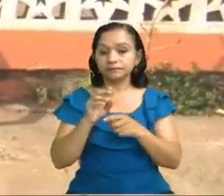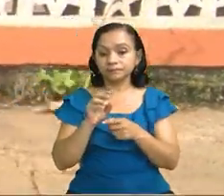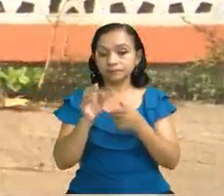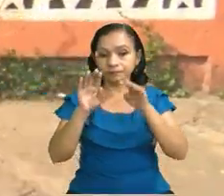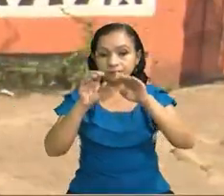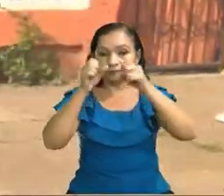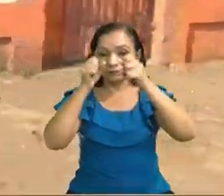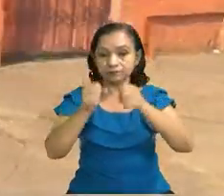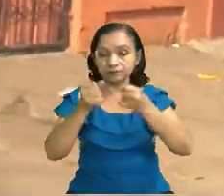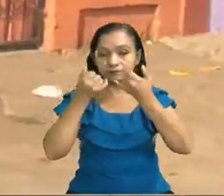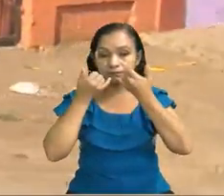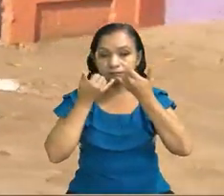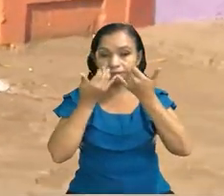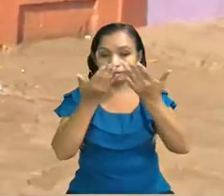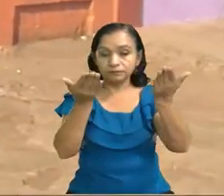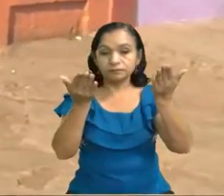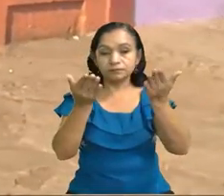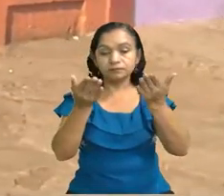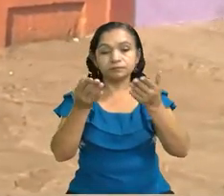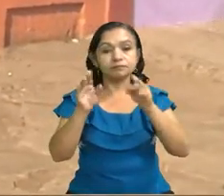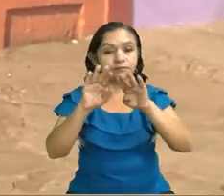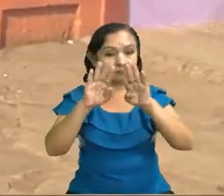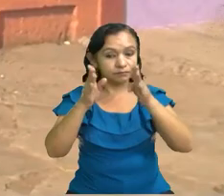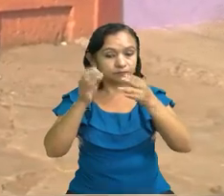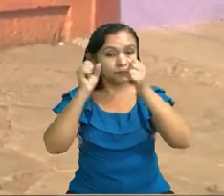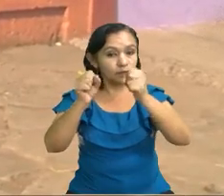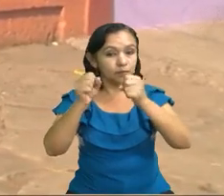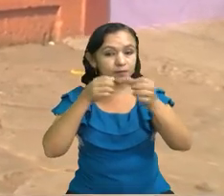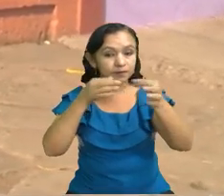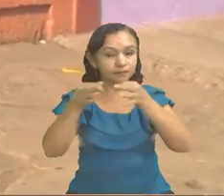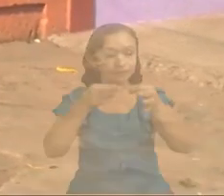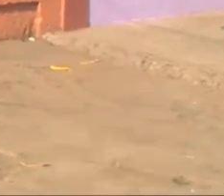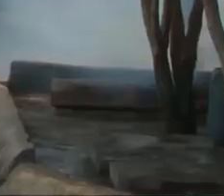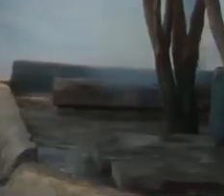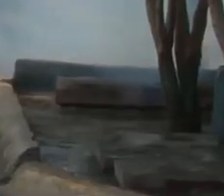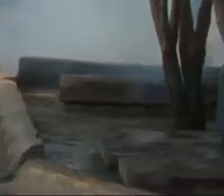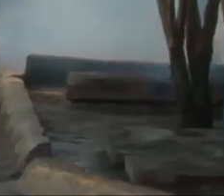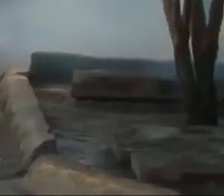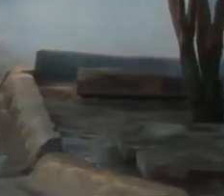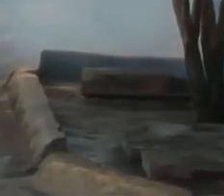Wendell Noguera, informó para el canal parlamentario Jonathan Castro.